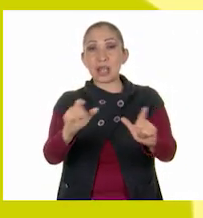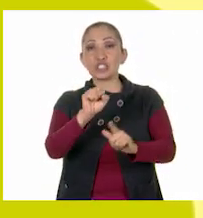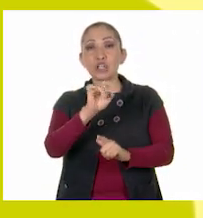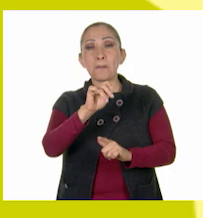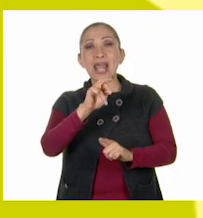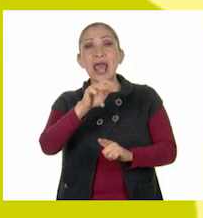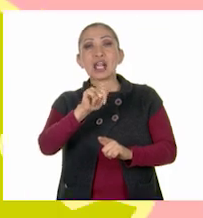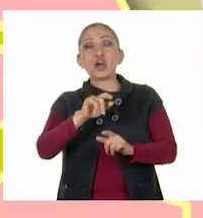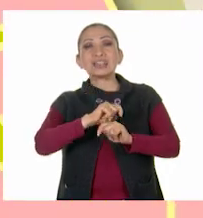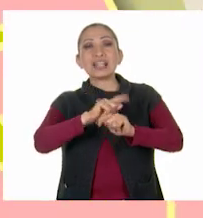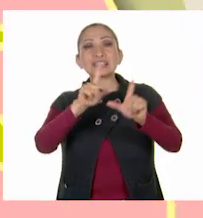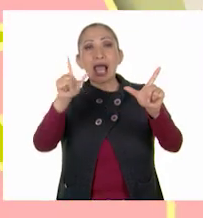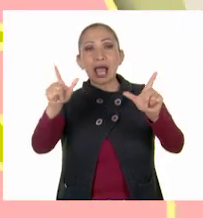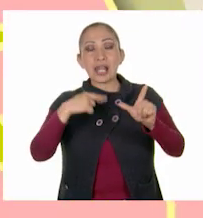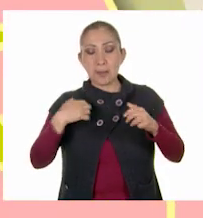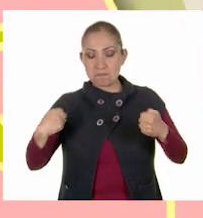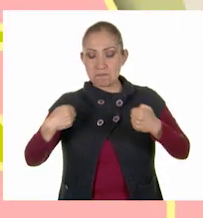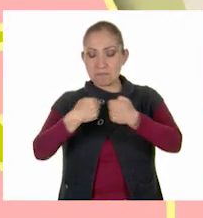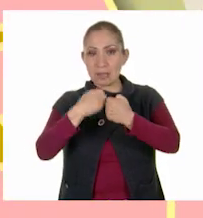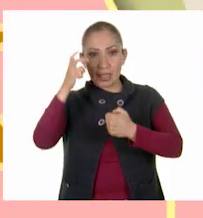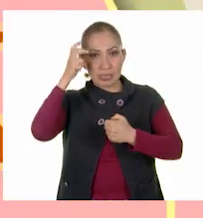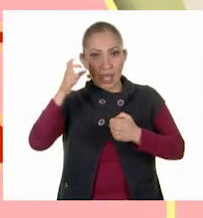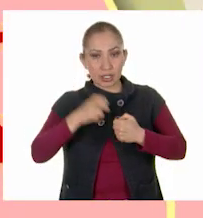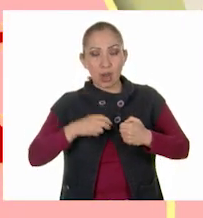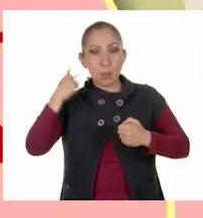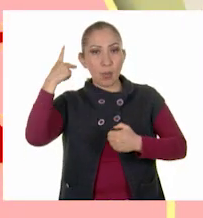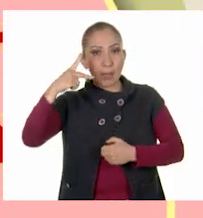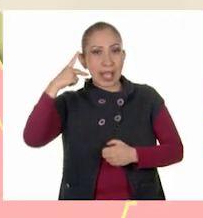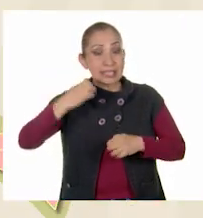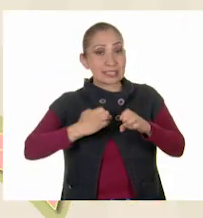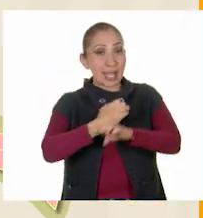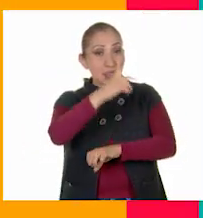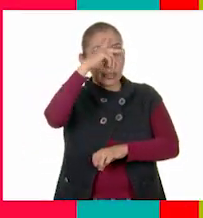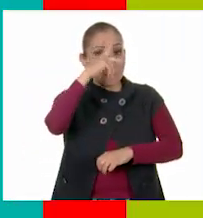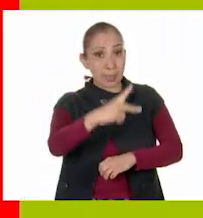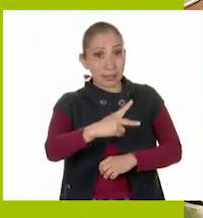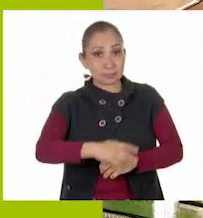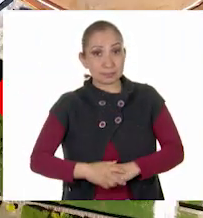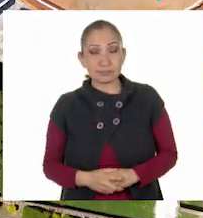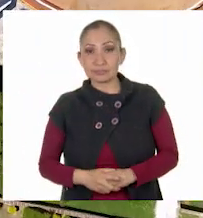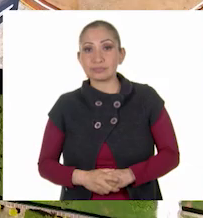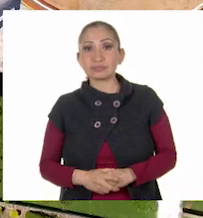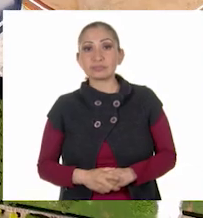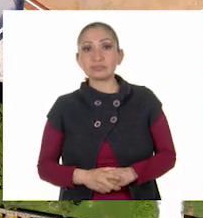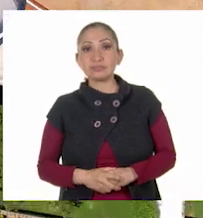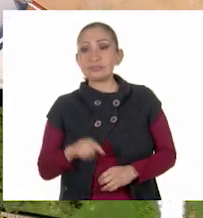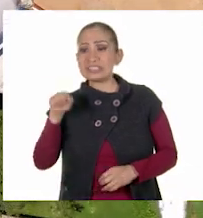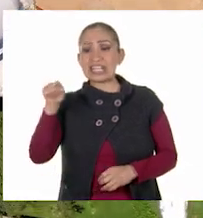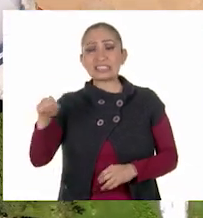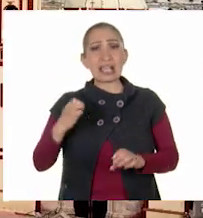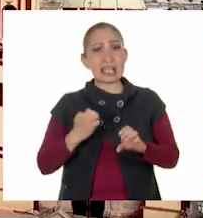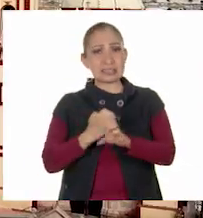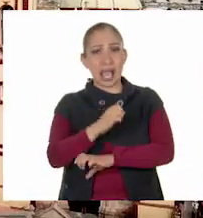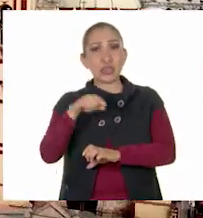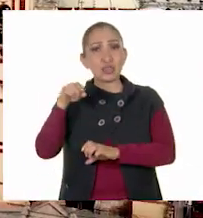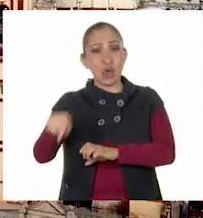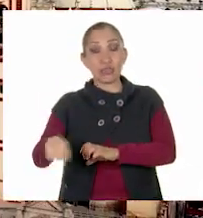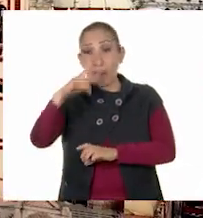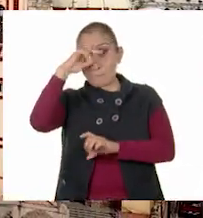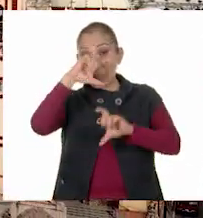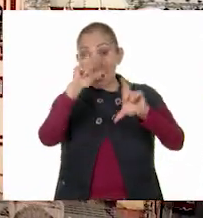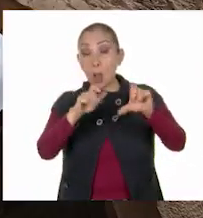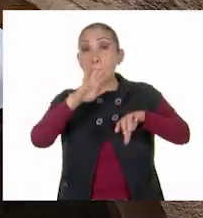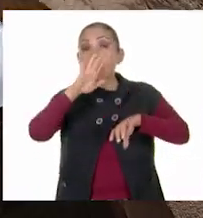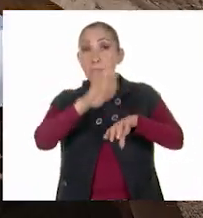Soberano de Tlaxcala, colinda con Hidalgo, Puebla y el Estado de México. Es uno de los estados de la República